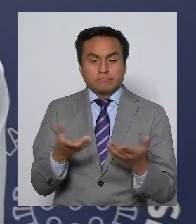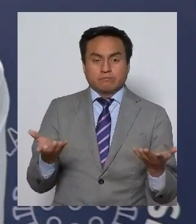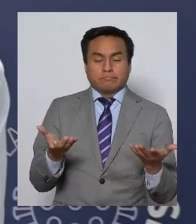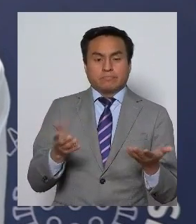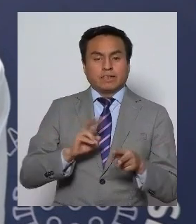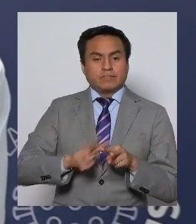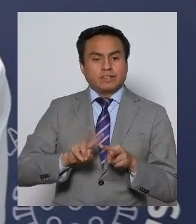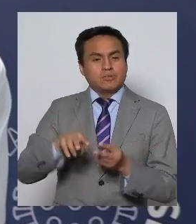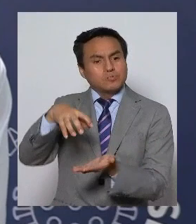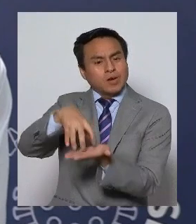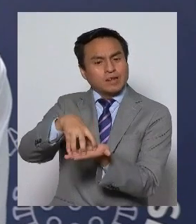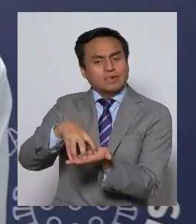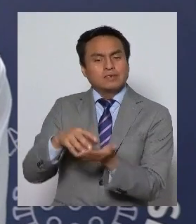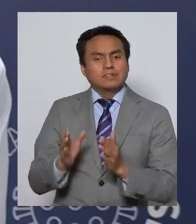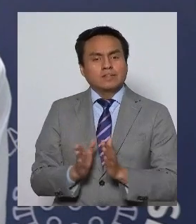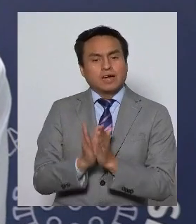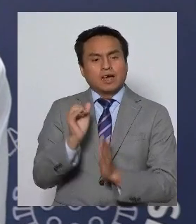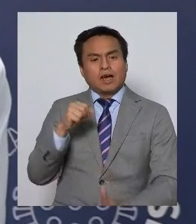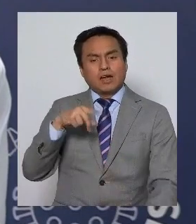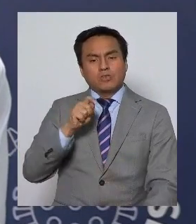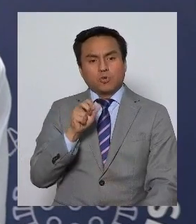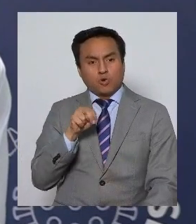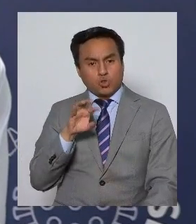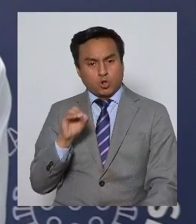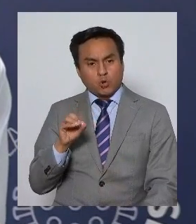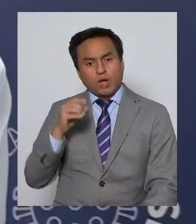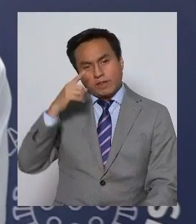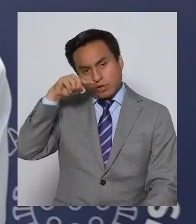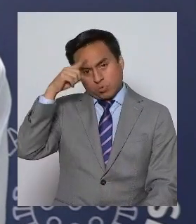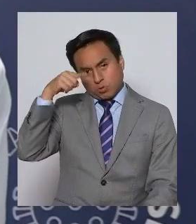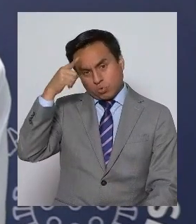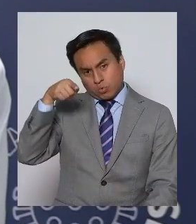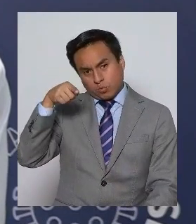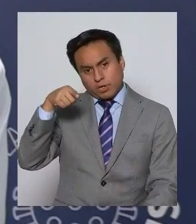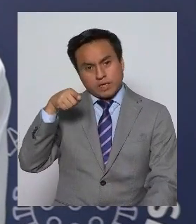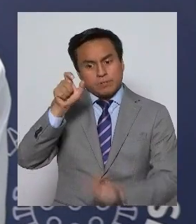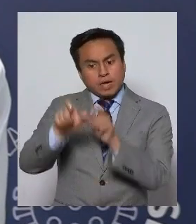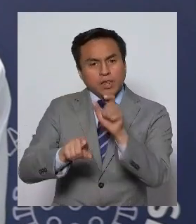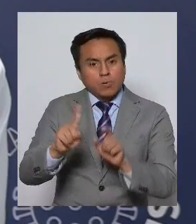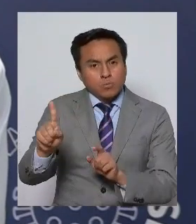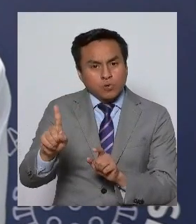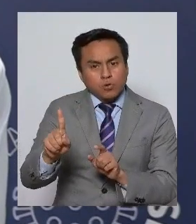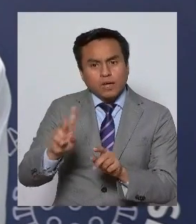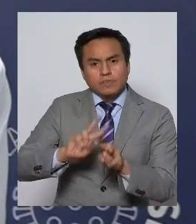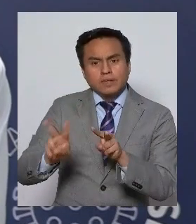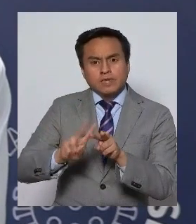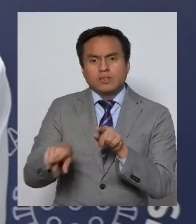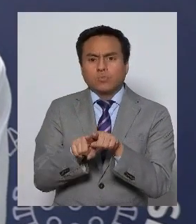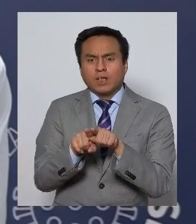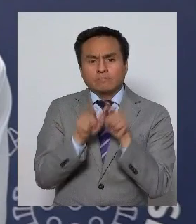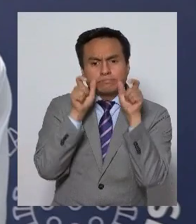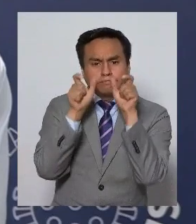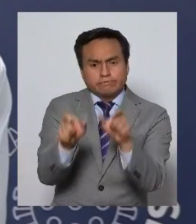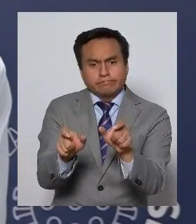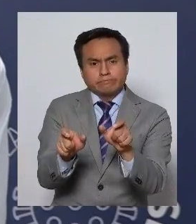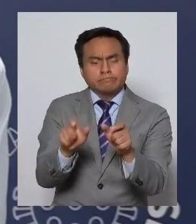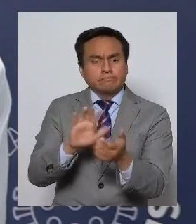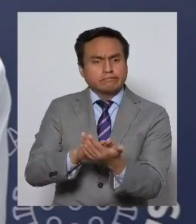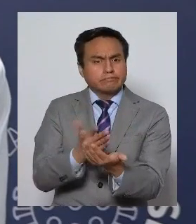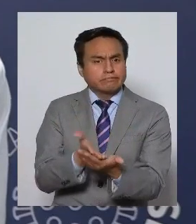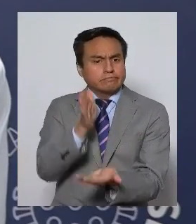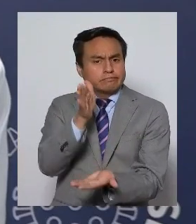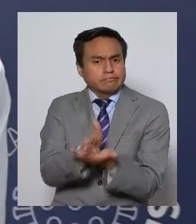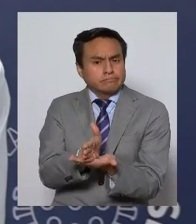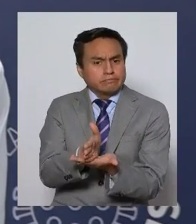en San Antonio es invitar a cada uno de esos casos a hacer un aislamiento vigilado y estricto